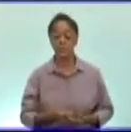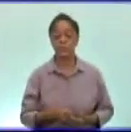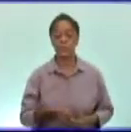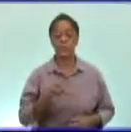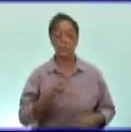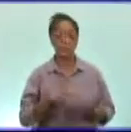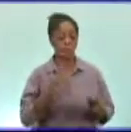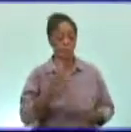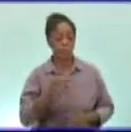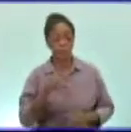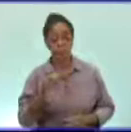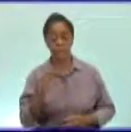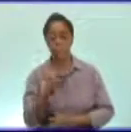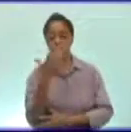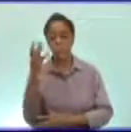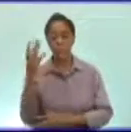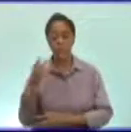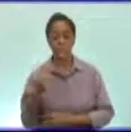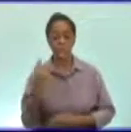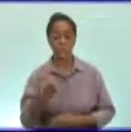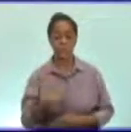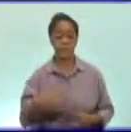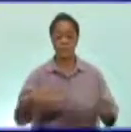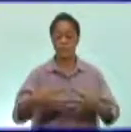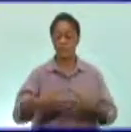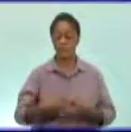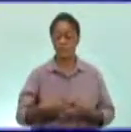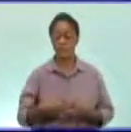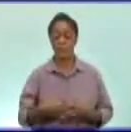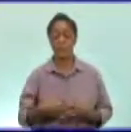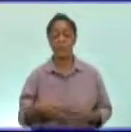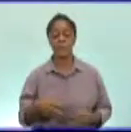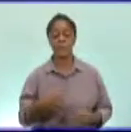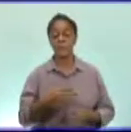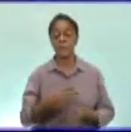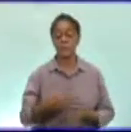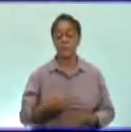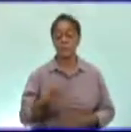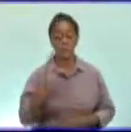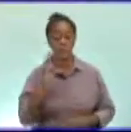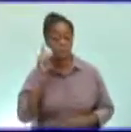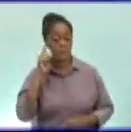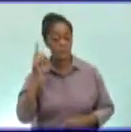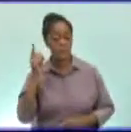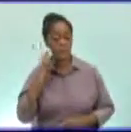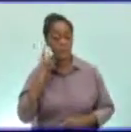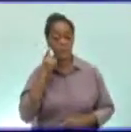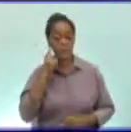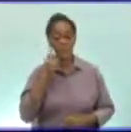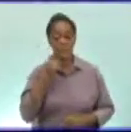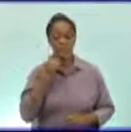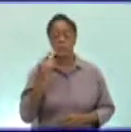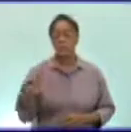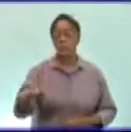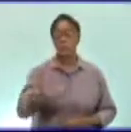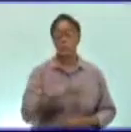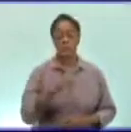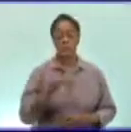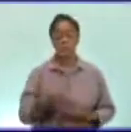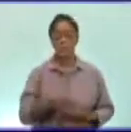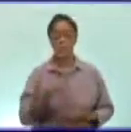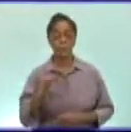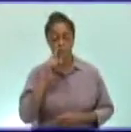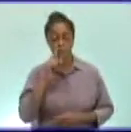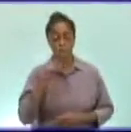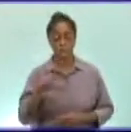obteniéndolo de la naturaleza. Se relacionan con el medio, captando con sus sentidos todo lo que les rodea, y por